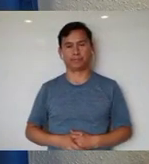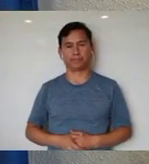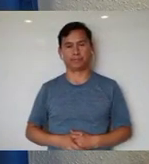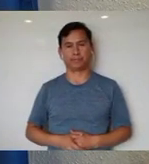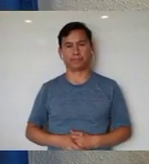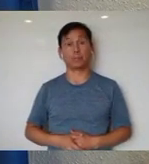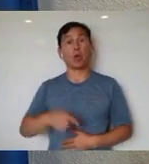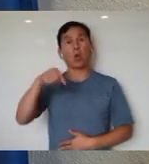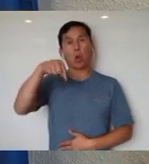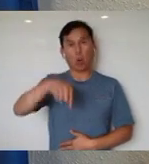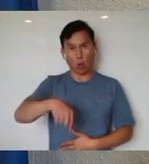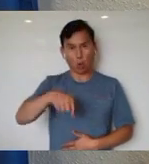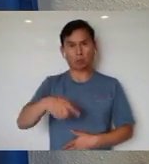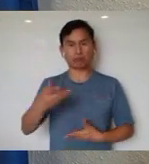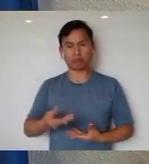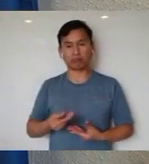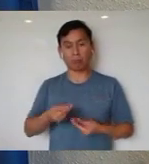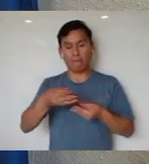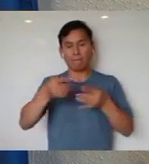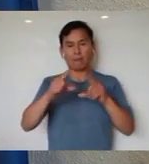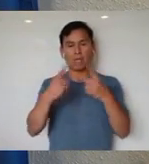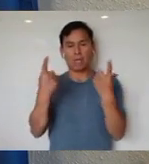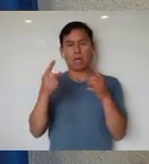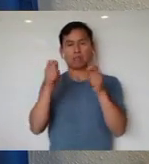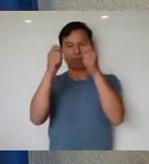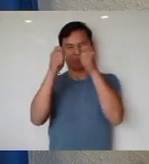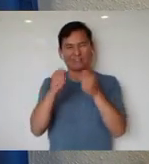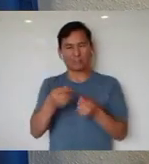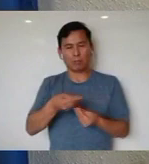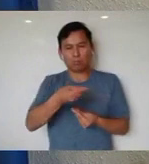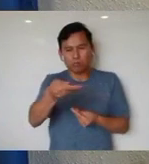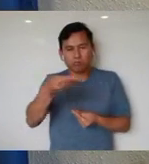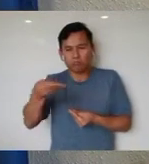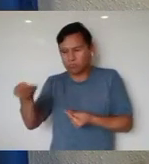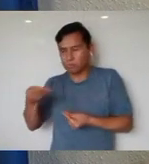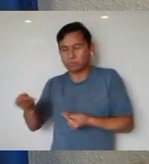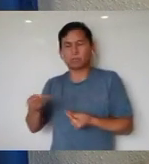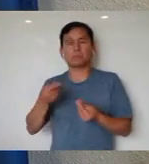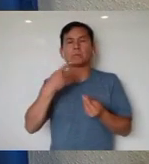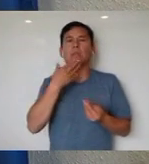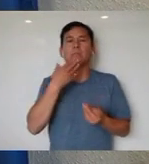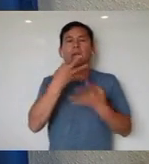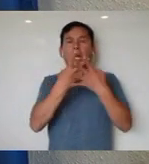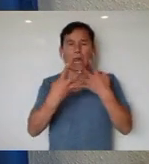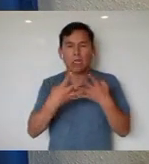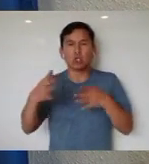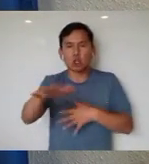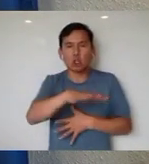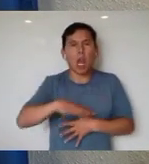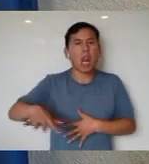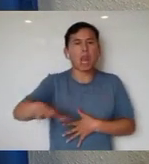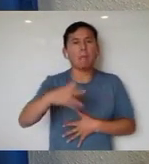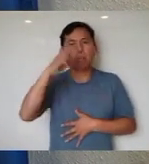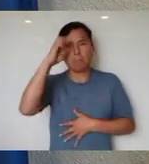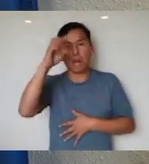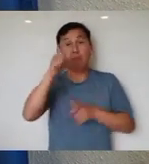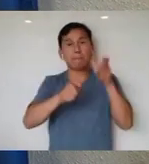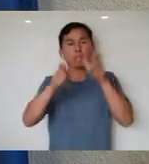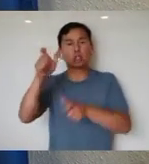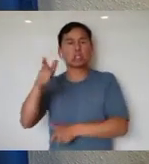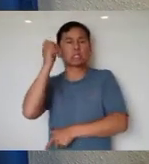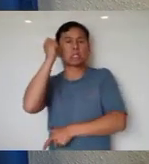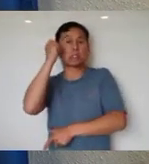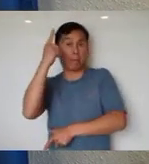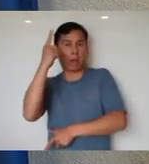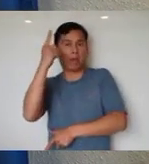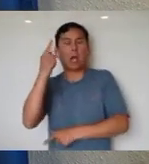dirigen. Hoy día se está entregando este volante, que además se ha hecho circular por redes sociales, para que las personas sepan